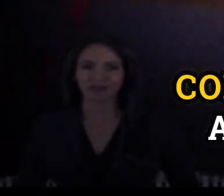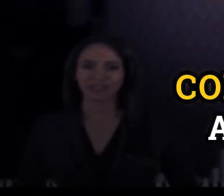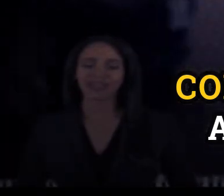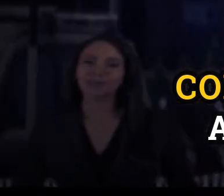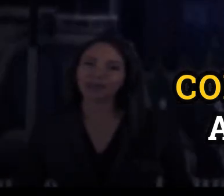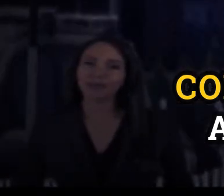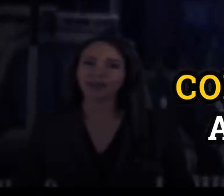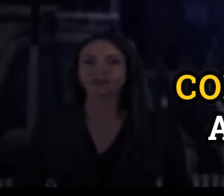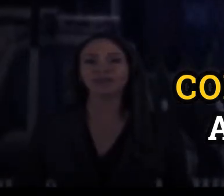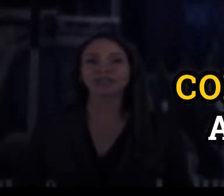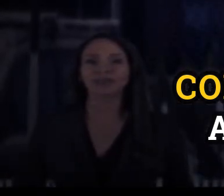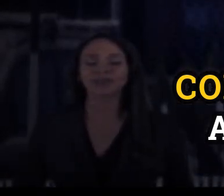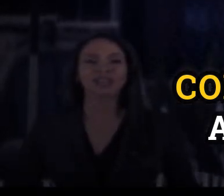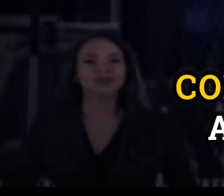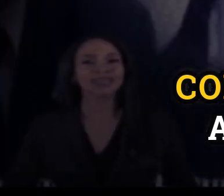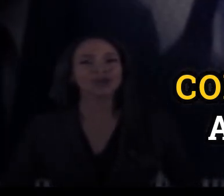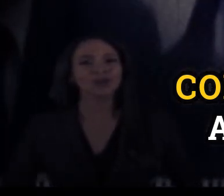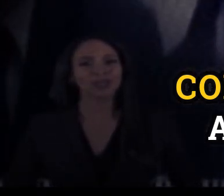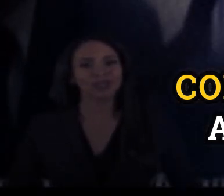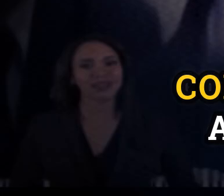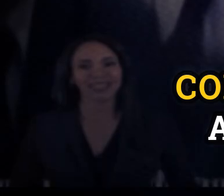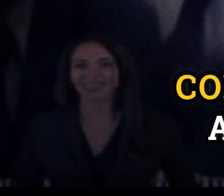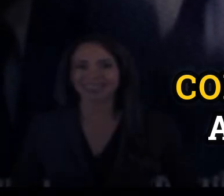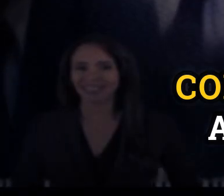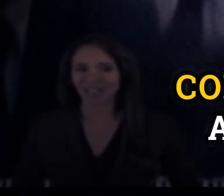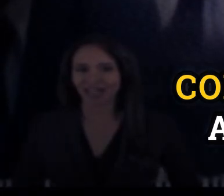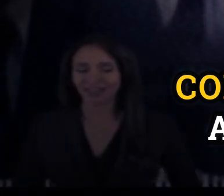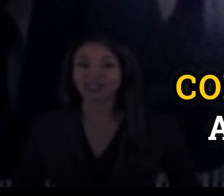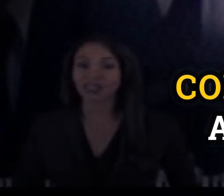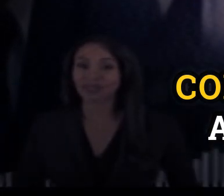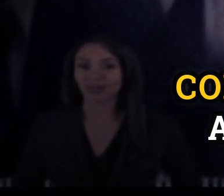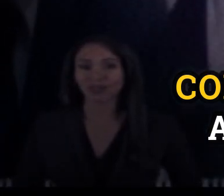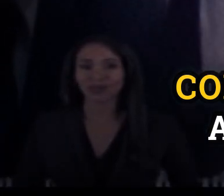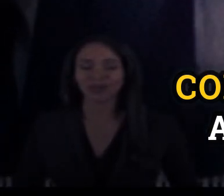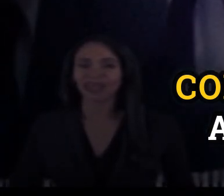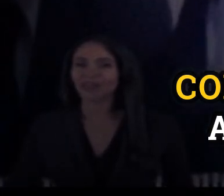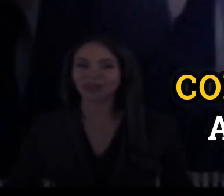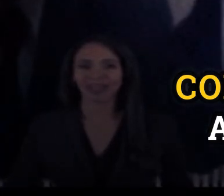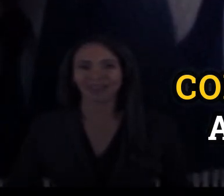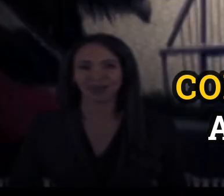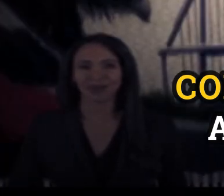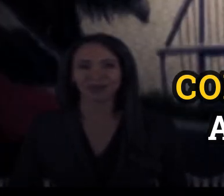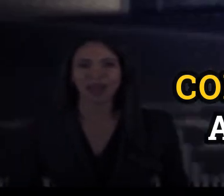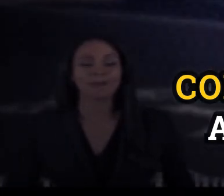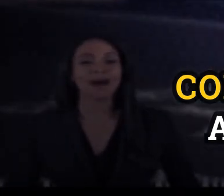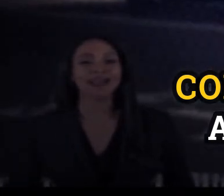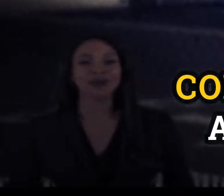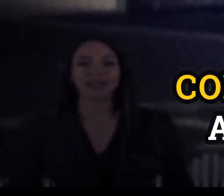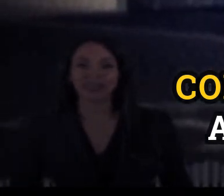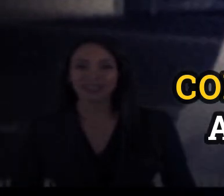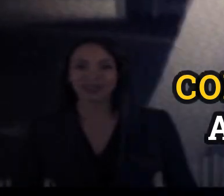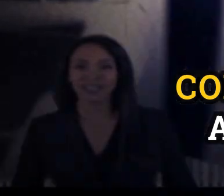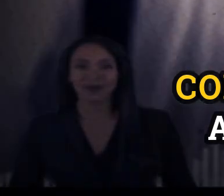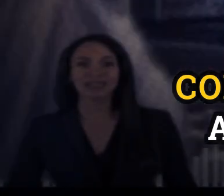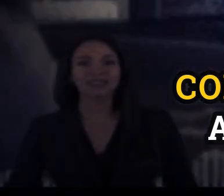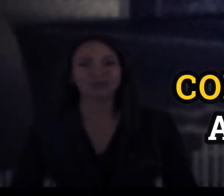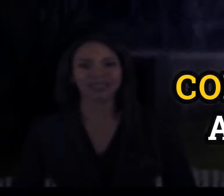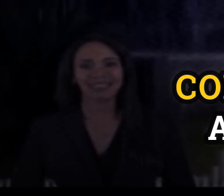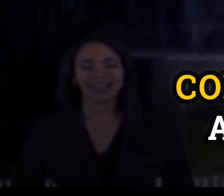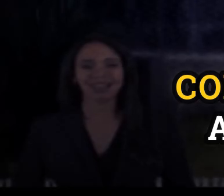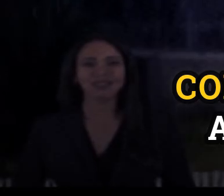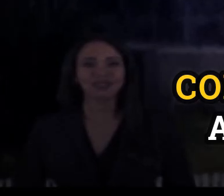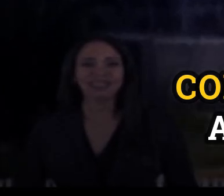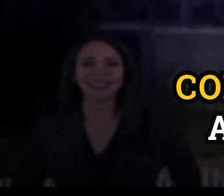olfatear entender tener un poco de sensibilidad sensatez para realmente darse cuenta de lo que están haciendo esta noche hablamos largo y